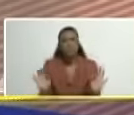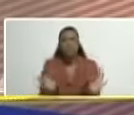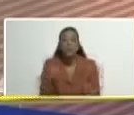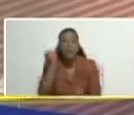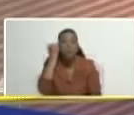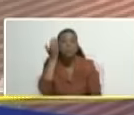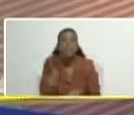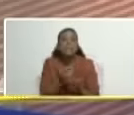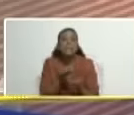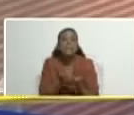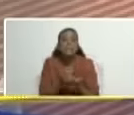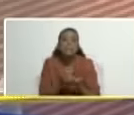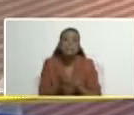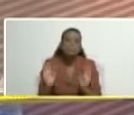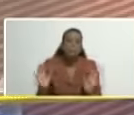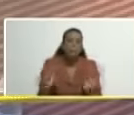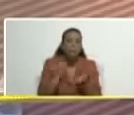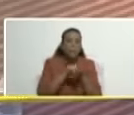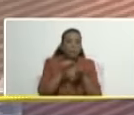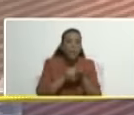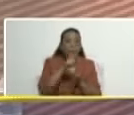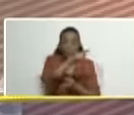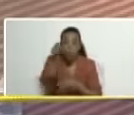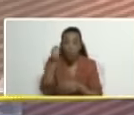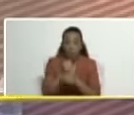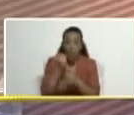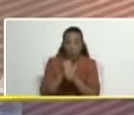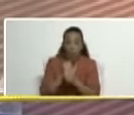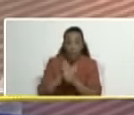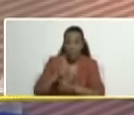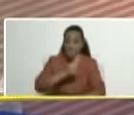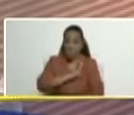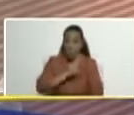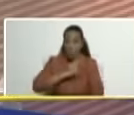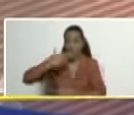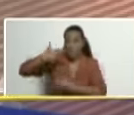propongo que los trabajadores de PDVSA